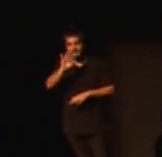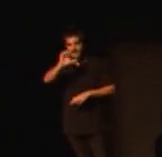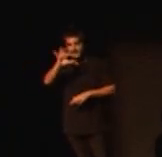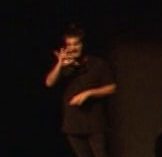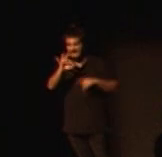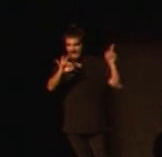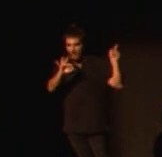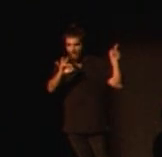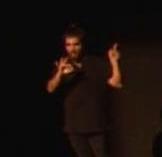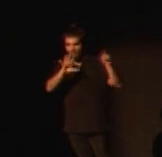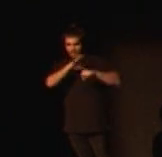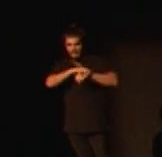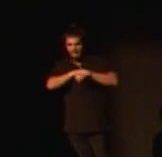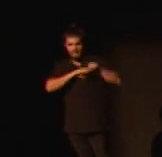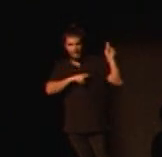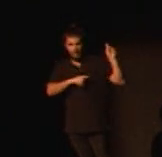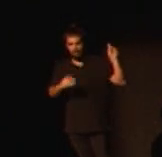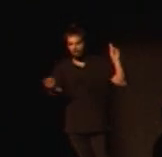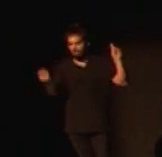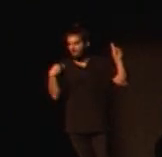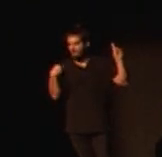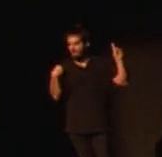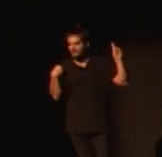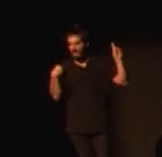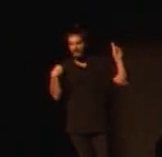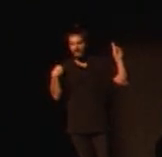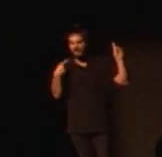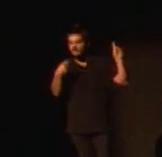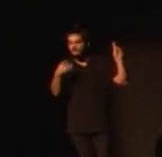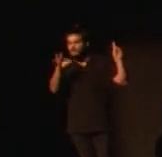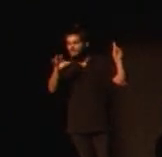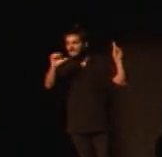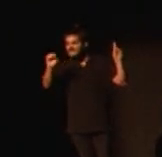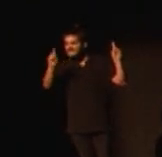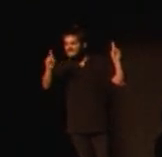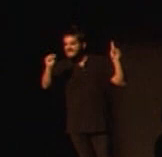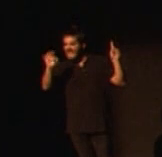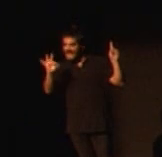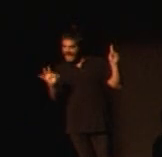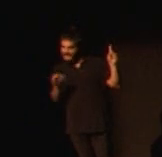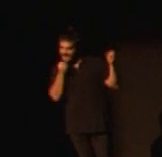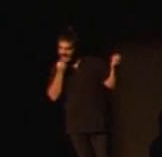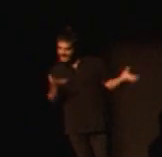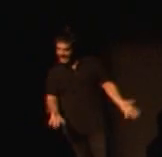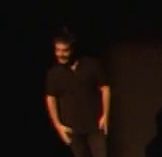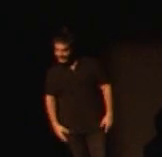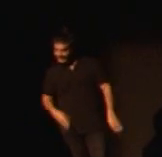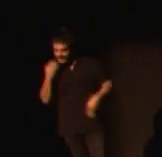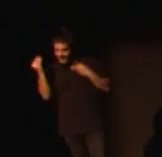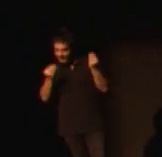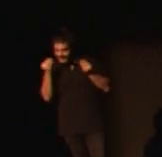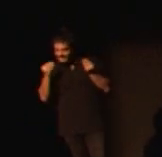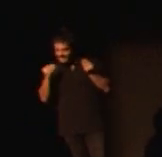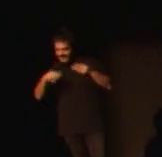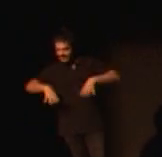blanco y rojo. Y el otro día le preguntan, ¿qué? ¿Cómo se llega al Montserrat? Porque se piensan que es alpinista. Poca broma, ¿eh? Que más de una vez